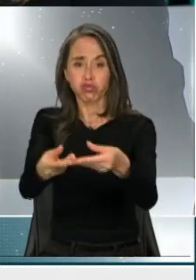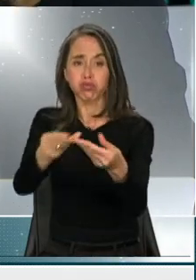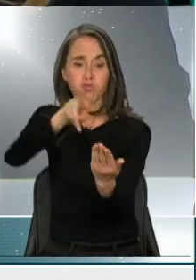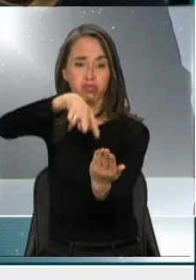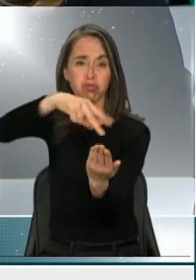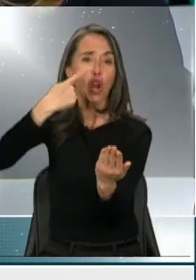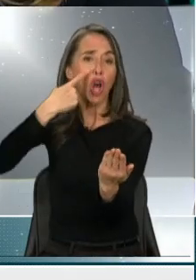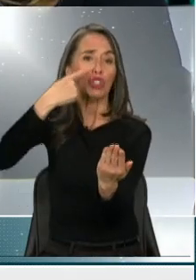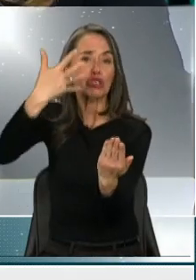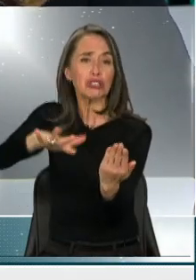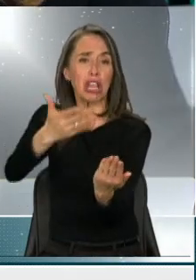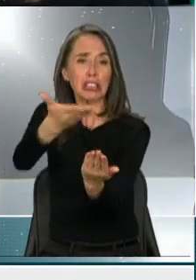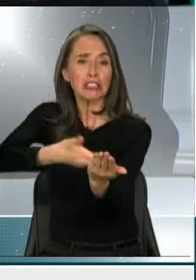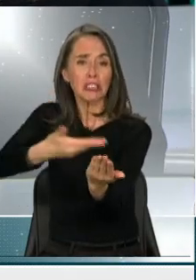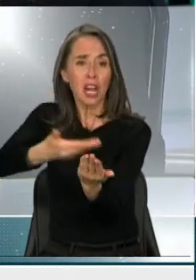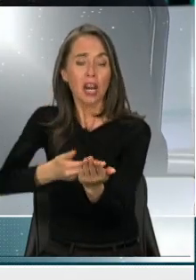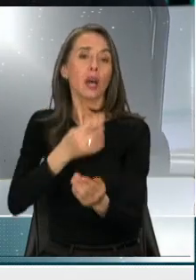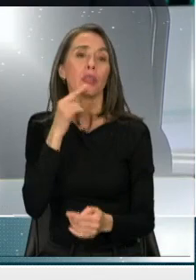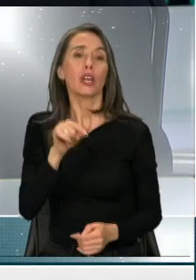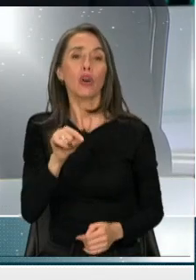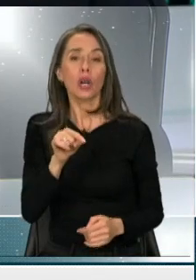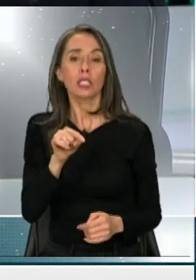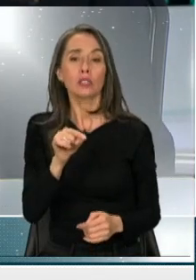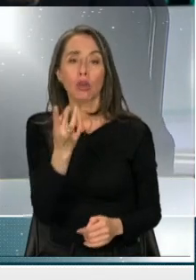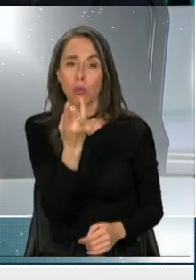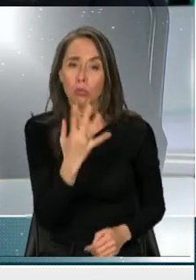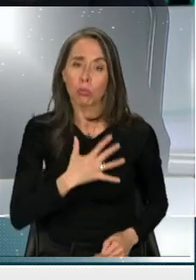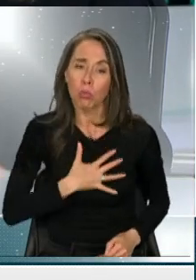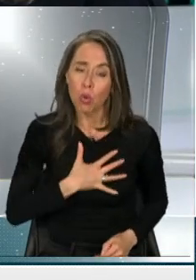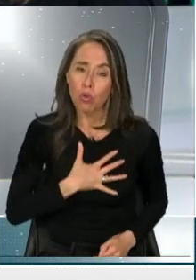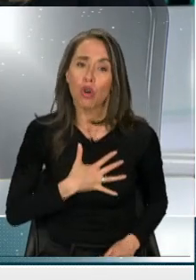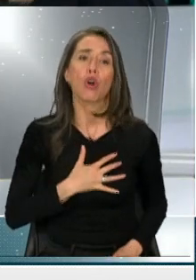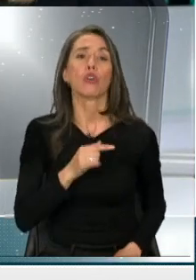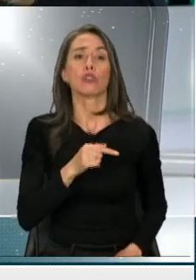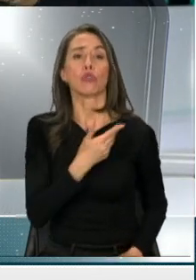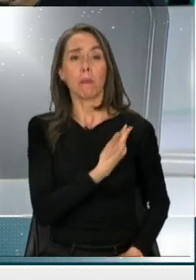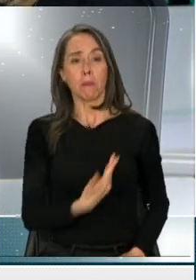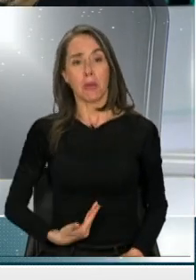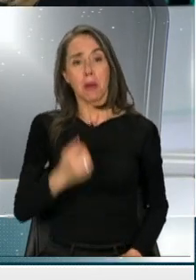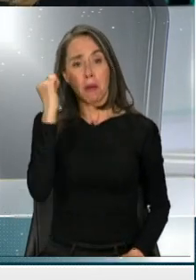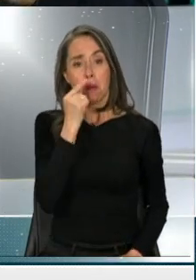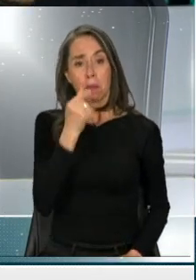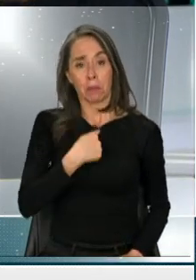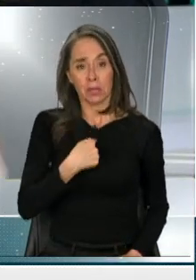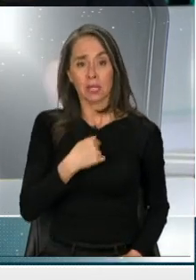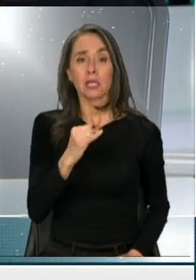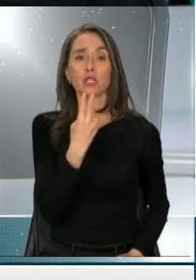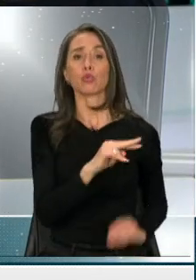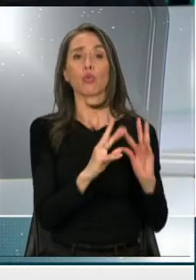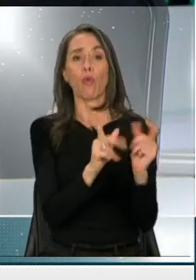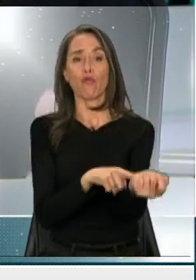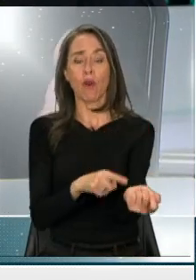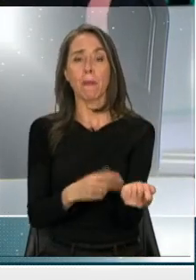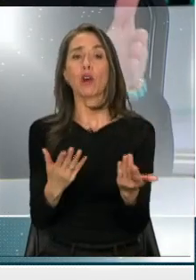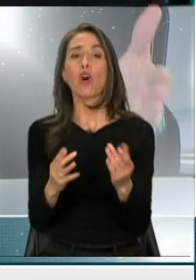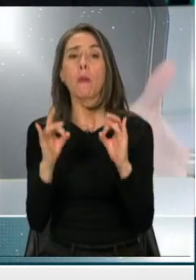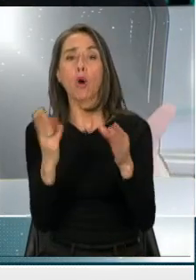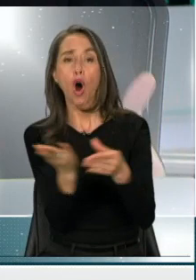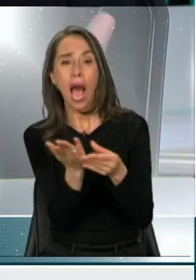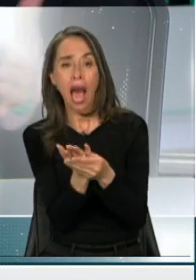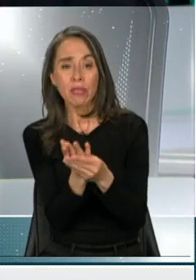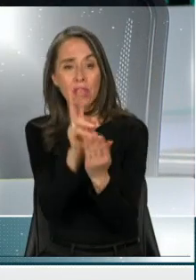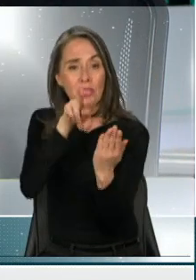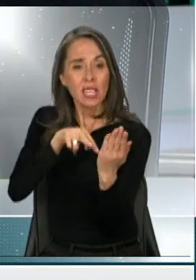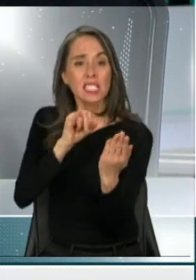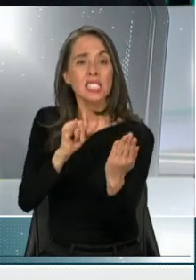conocidos además de calificar esto como muy doloroso no tanto para él como para su familia como podemos establecer si esos antecedentes se